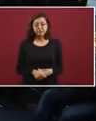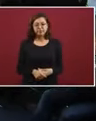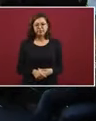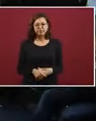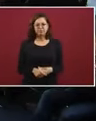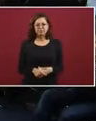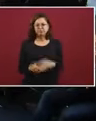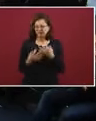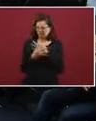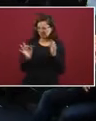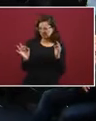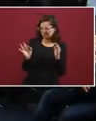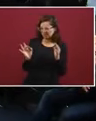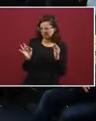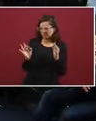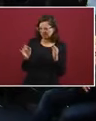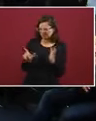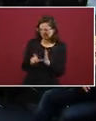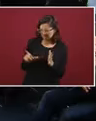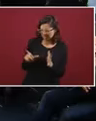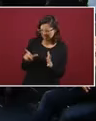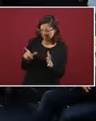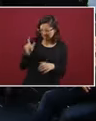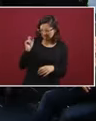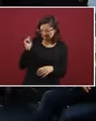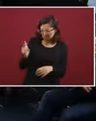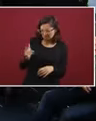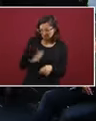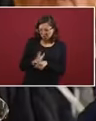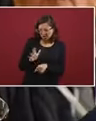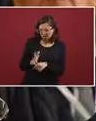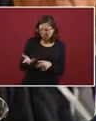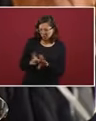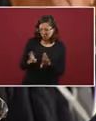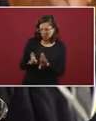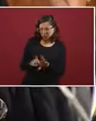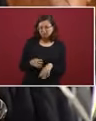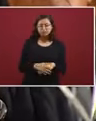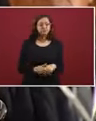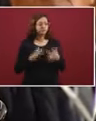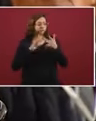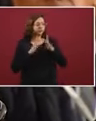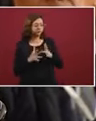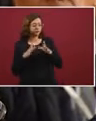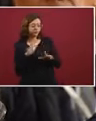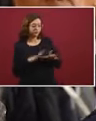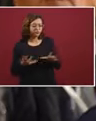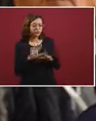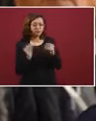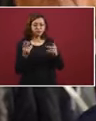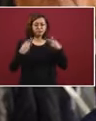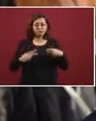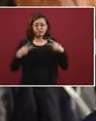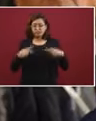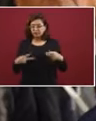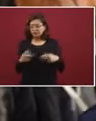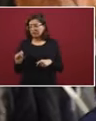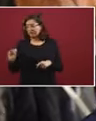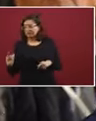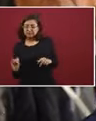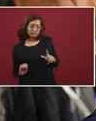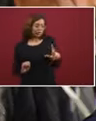¿Mensaje a qué se refiere? ¿Como lección? Sí, como, bueno, me refiero porque en las redes sociales se vio gente que está a favor y en contra